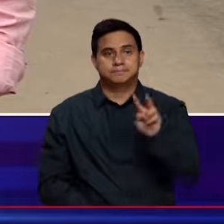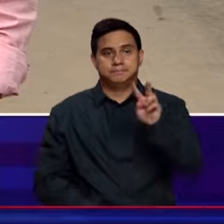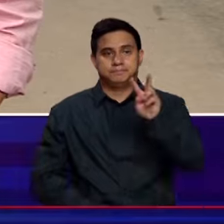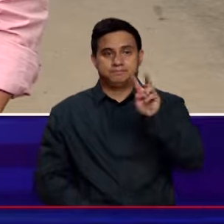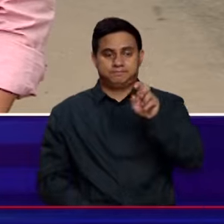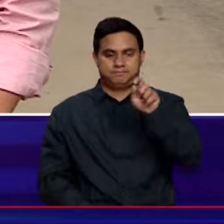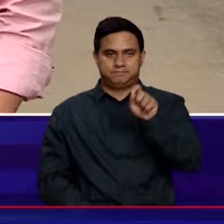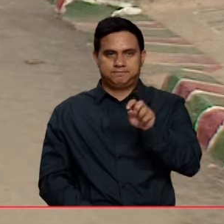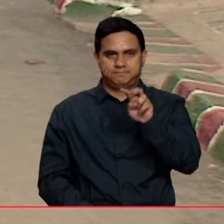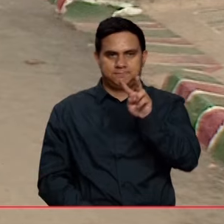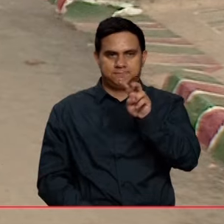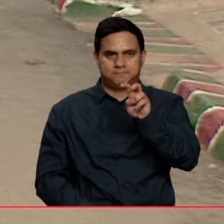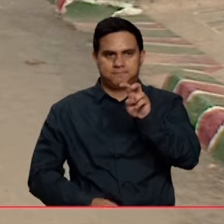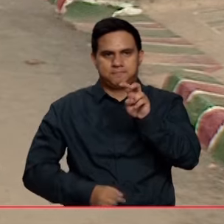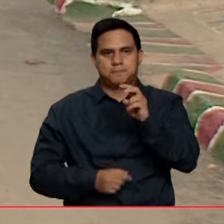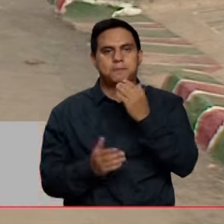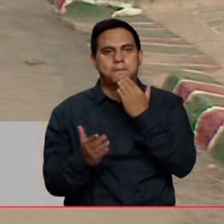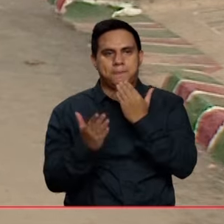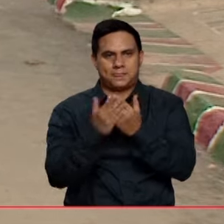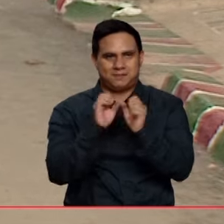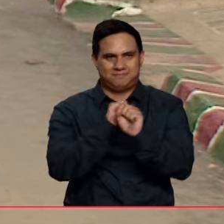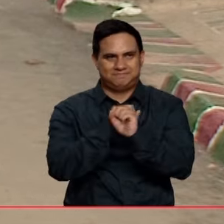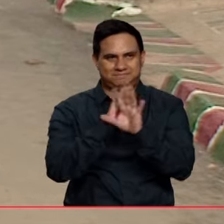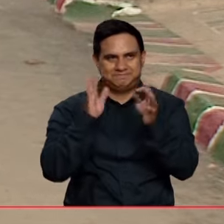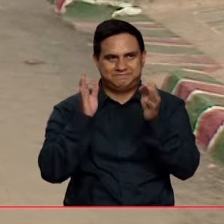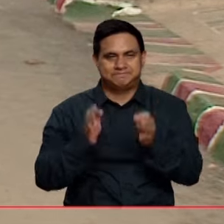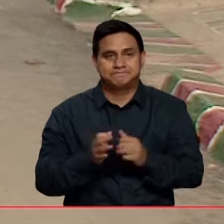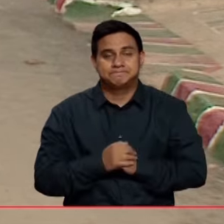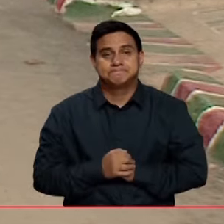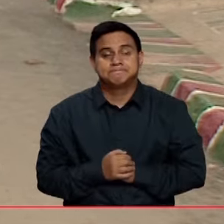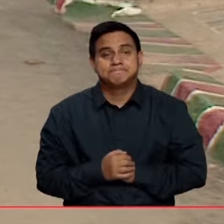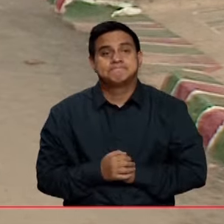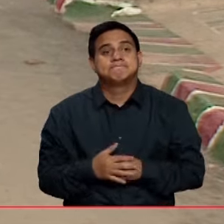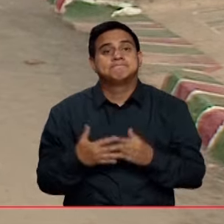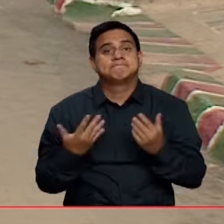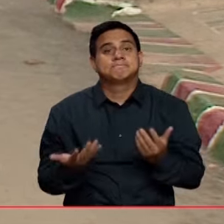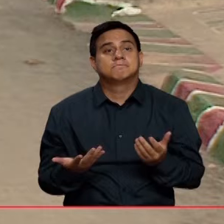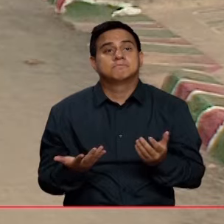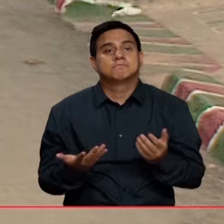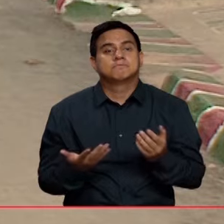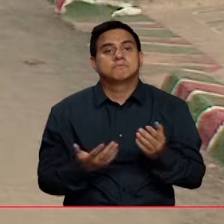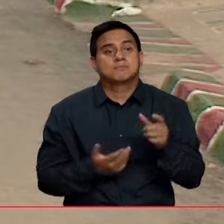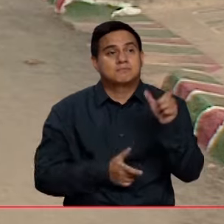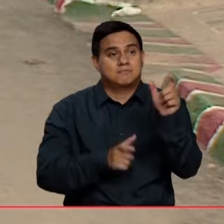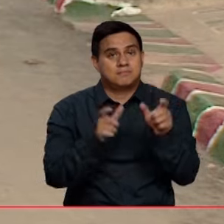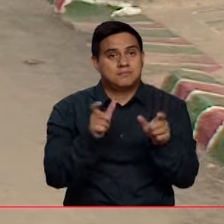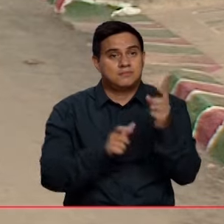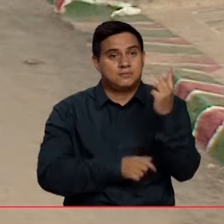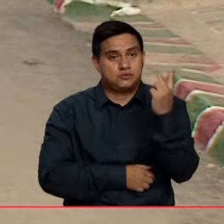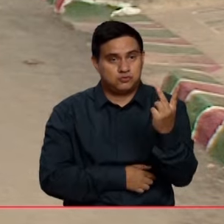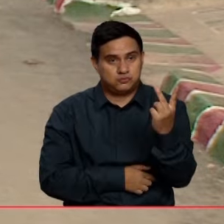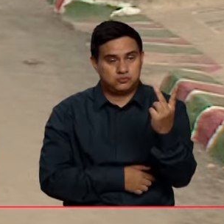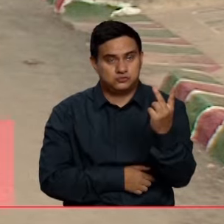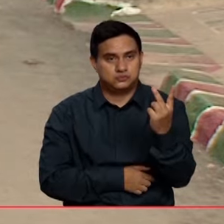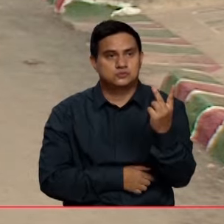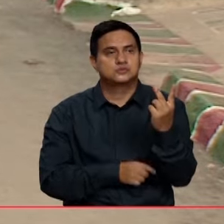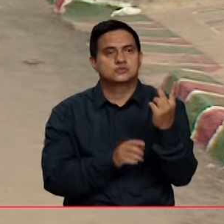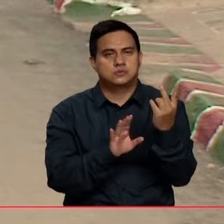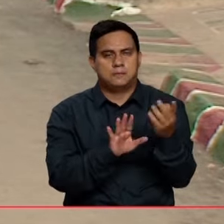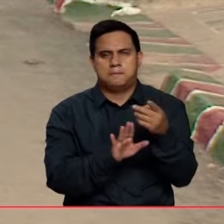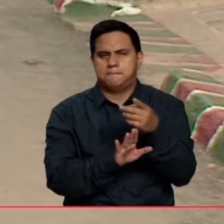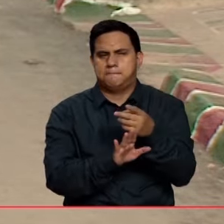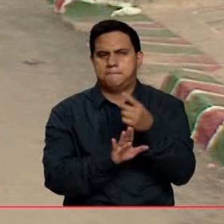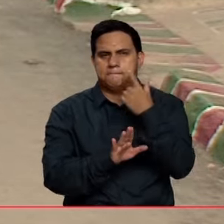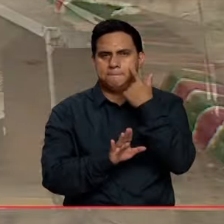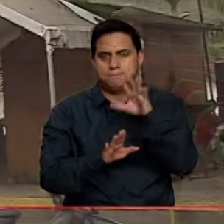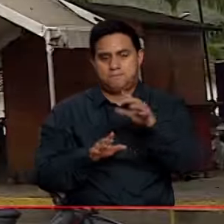7:07 de la mañana, Gigi, televidentes, buenos días. Lo que se conoce, según las autoridades, es que estas dos personas fueron asesinadas por desconocidos que a